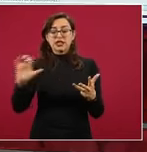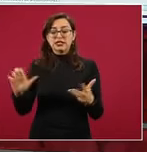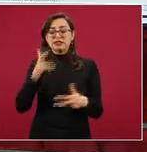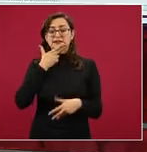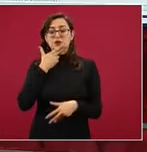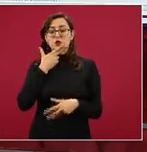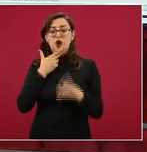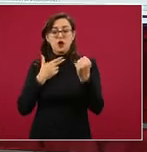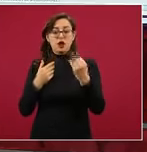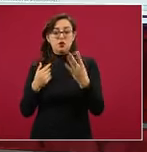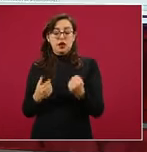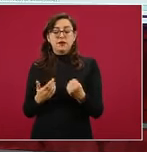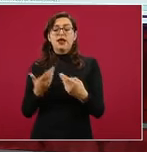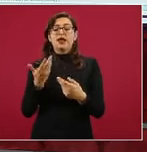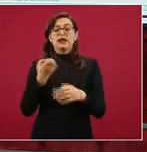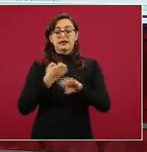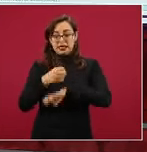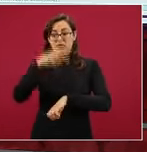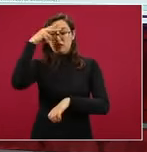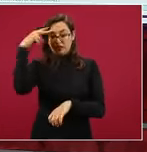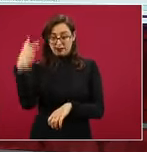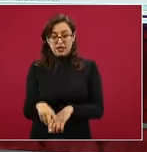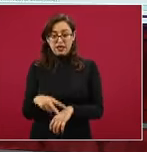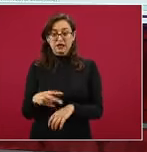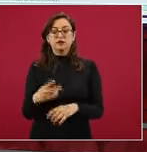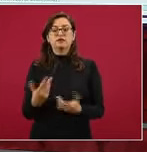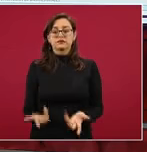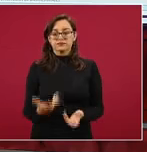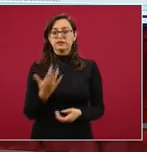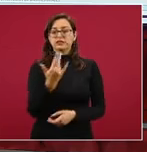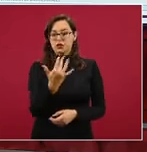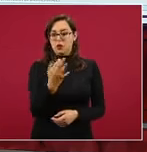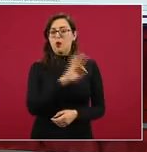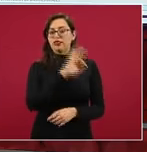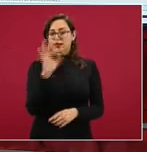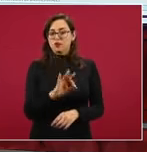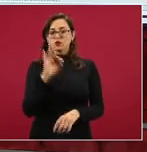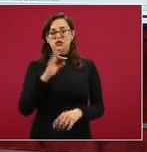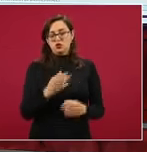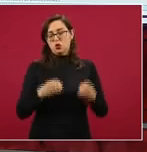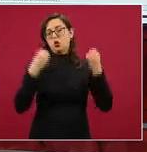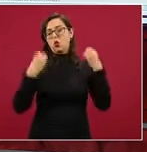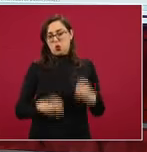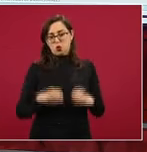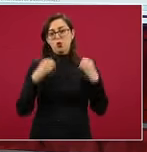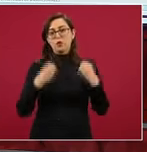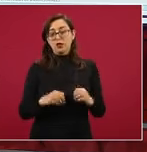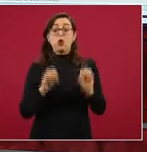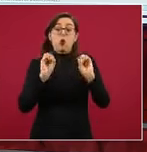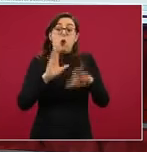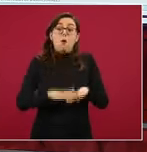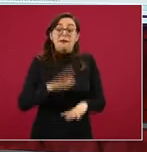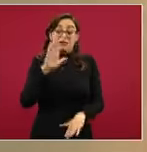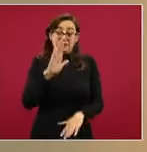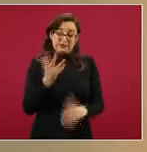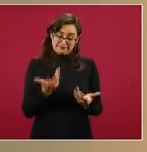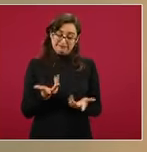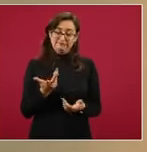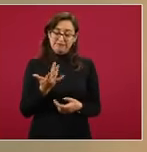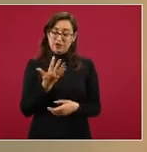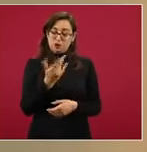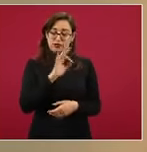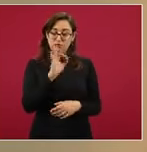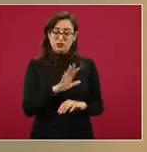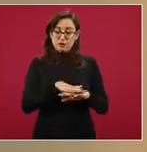tienen al menos el 50% o más de su ocupación hospitalaria en camas de